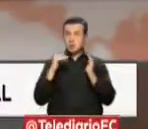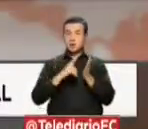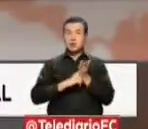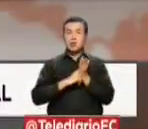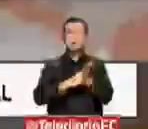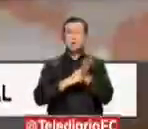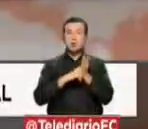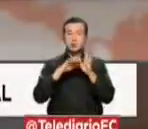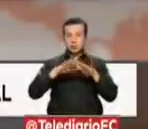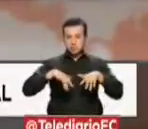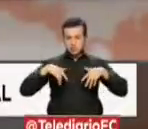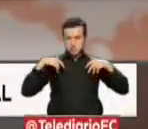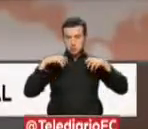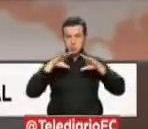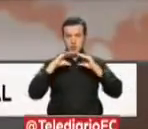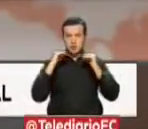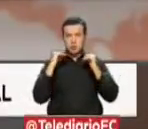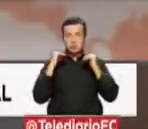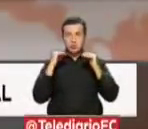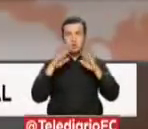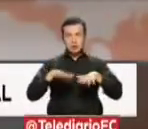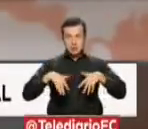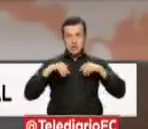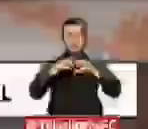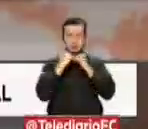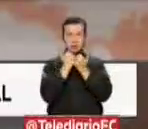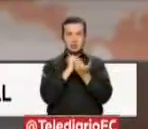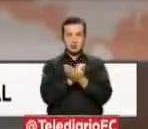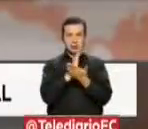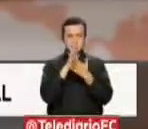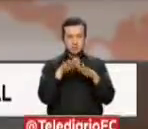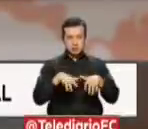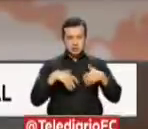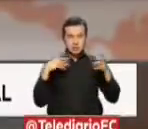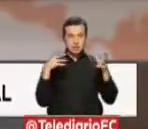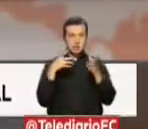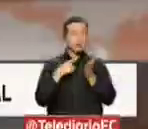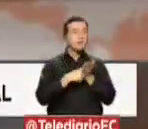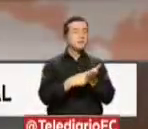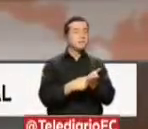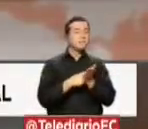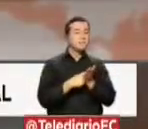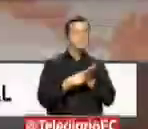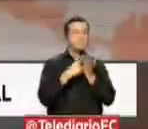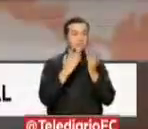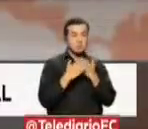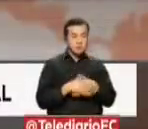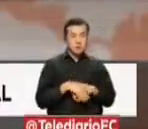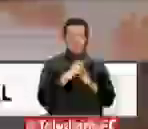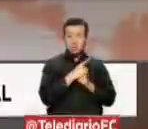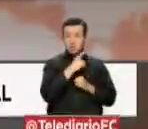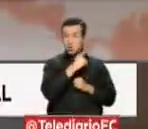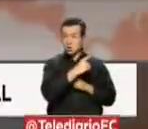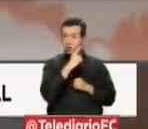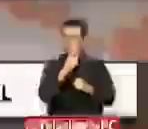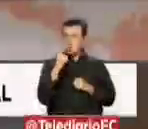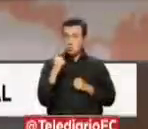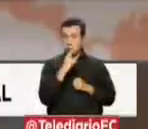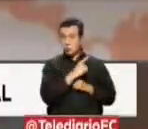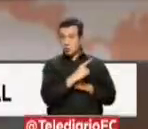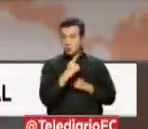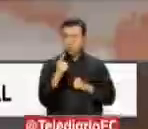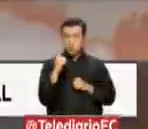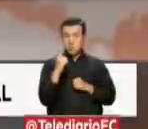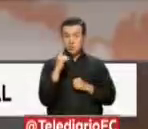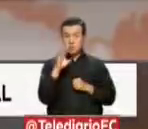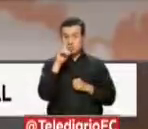debate en el pleno de la comisión, en el pleno de la asamblea. Y el pleno de la asamblea, luego de que cada una de las bancadas intervenga